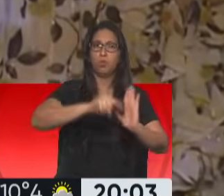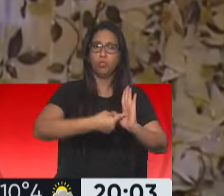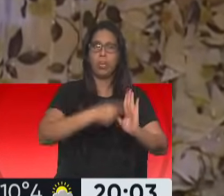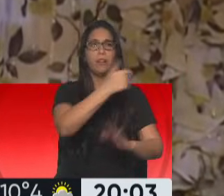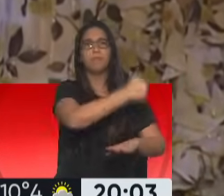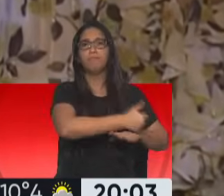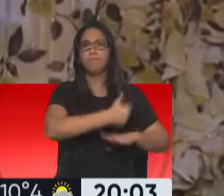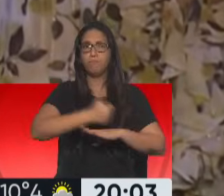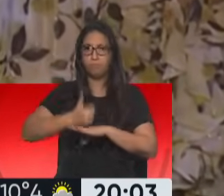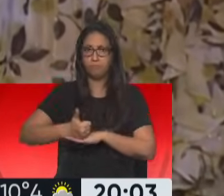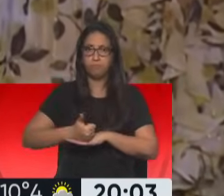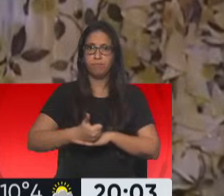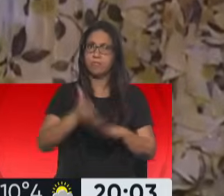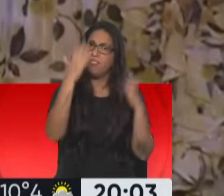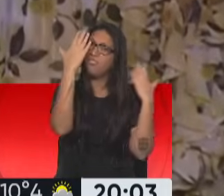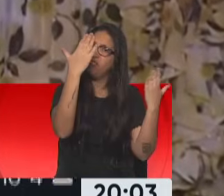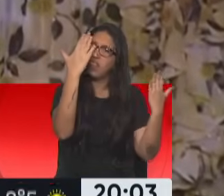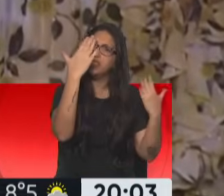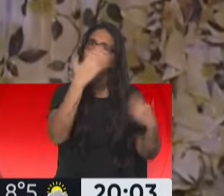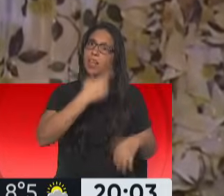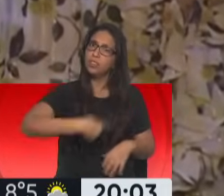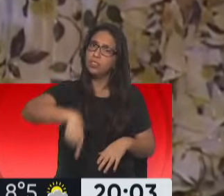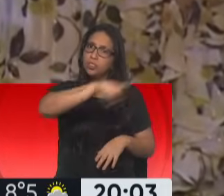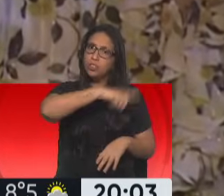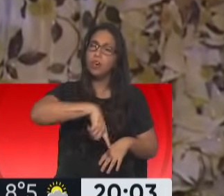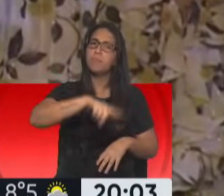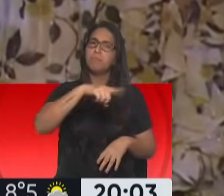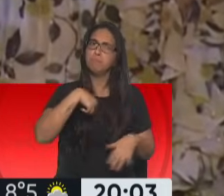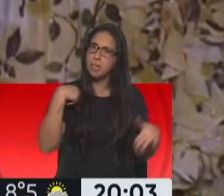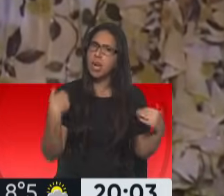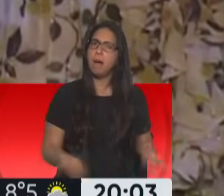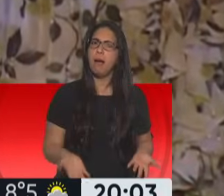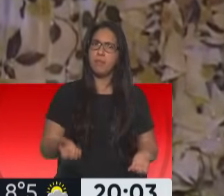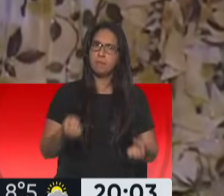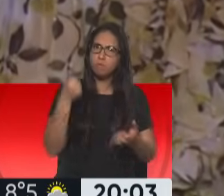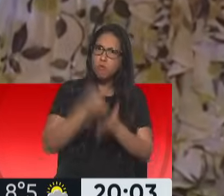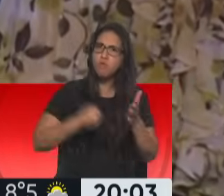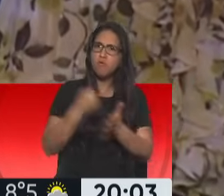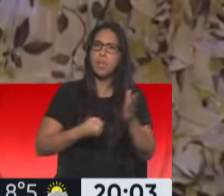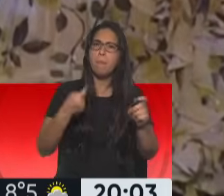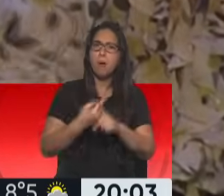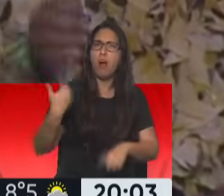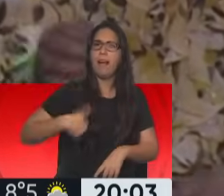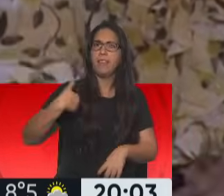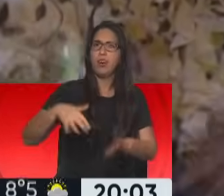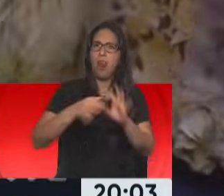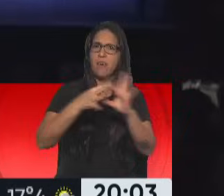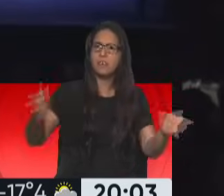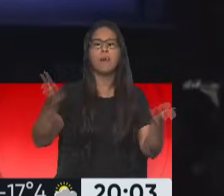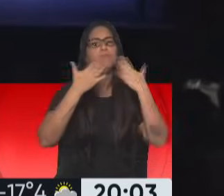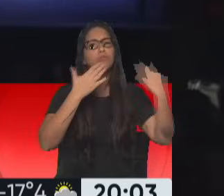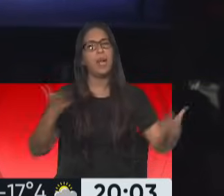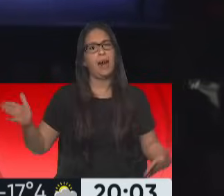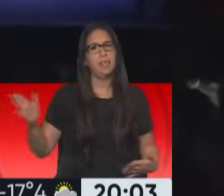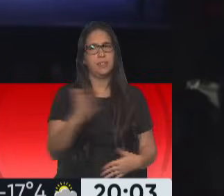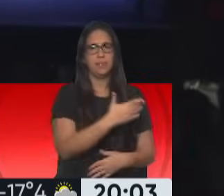aquí conmigo y felicitarlos por haber animado a dar la batalla por la libertad de los argentinos. Muchas gracias.